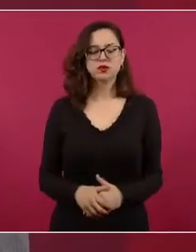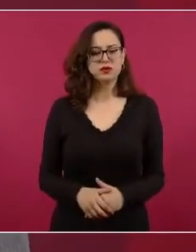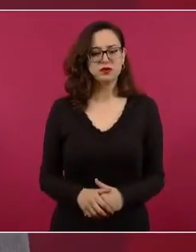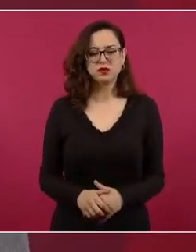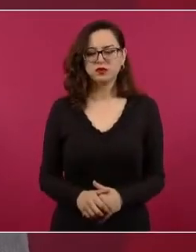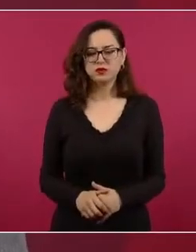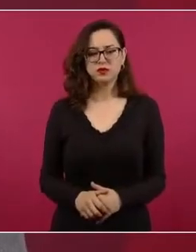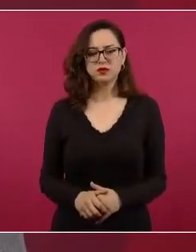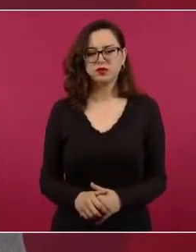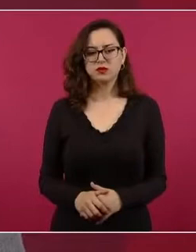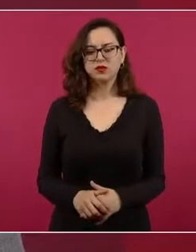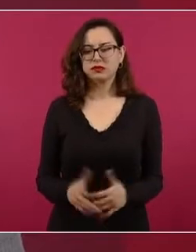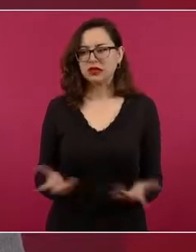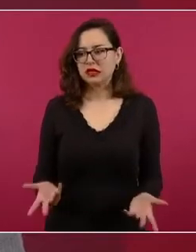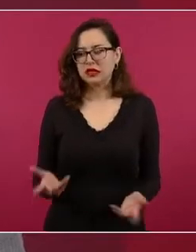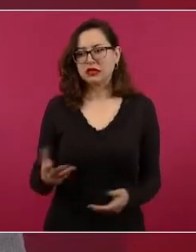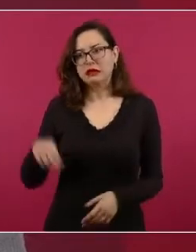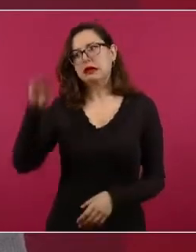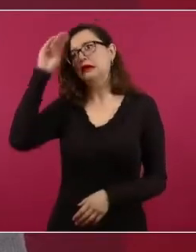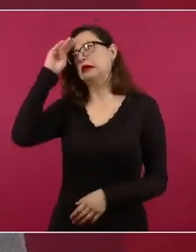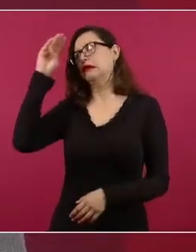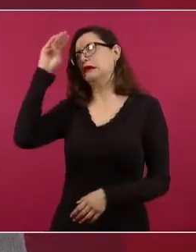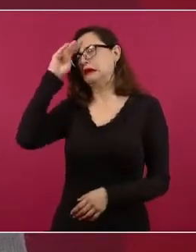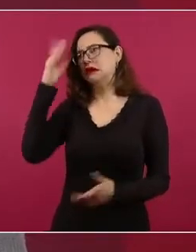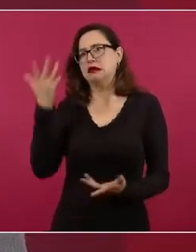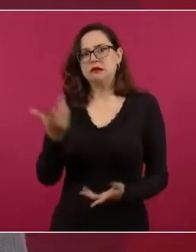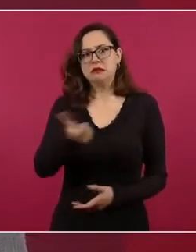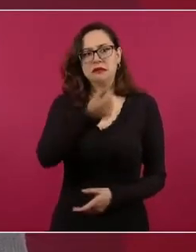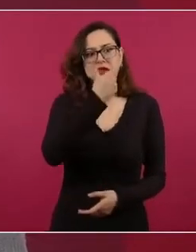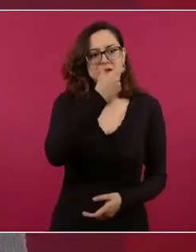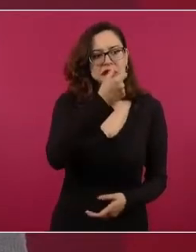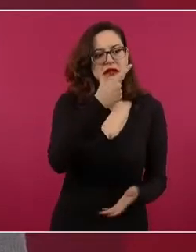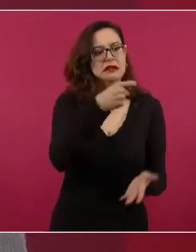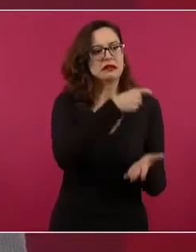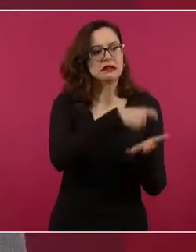¿Cómo vamos a comprar las medicinas?